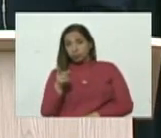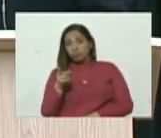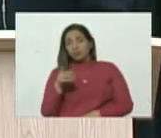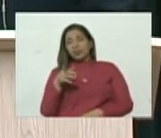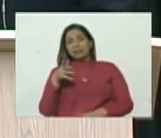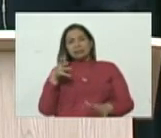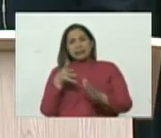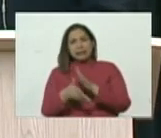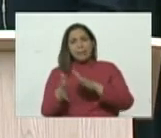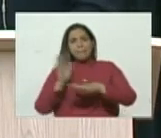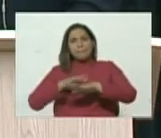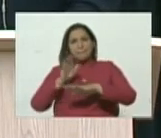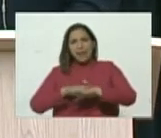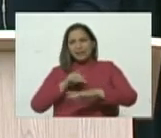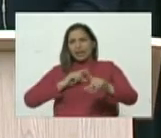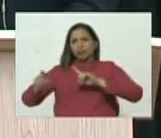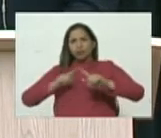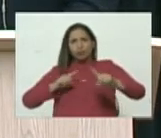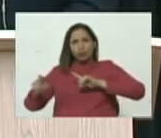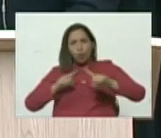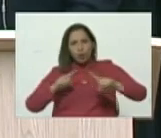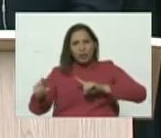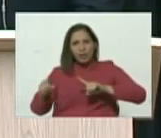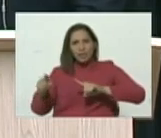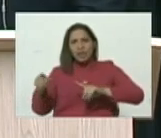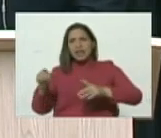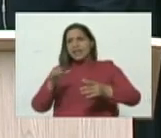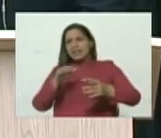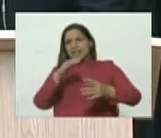acciones criminales de estos golpistas? La cárcel.